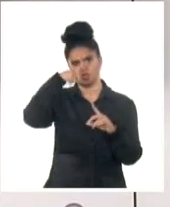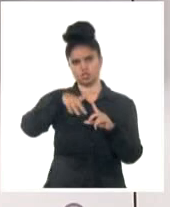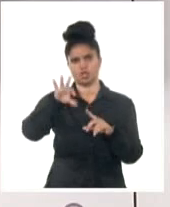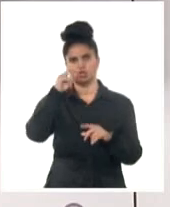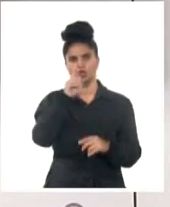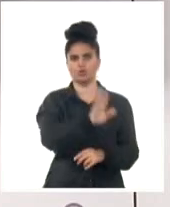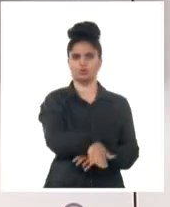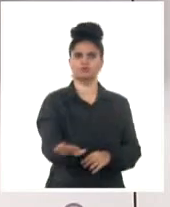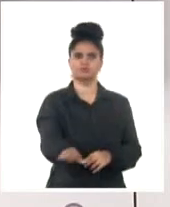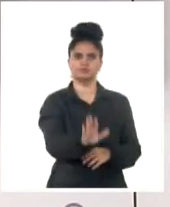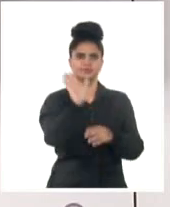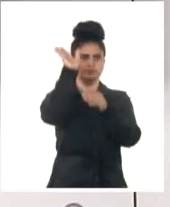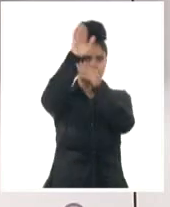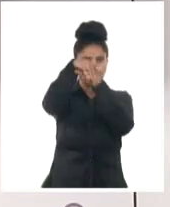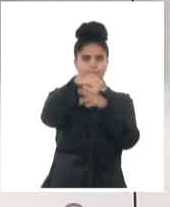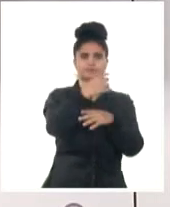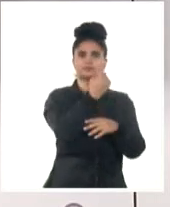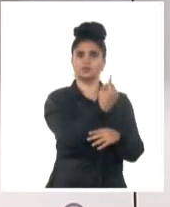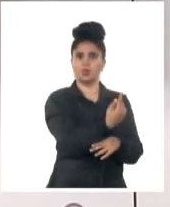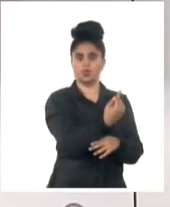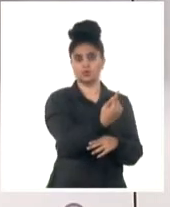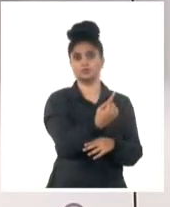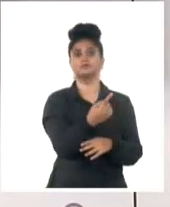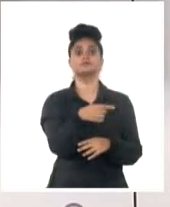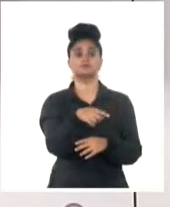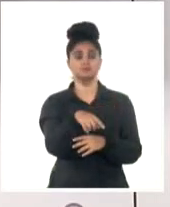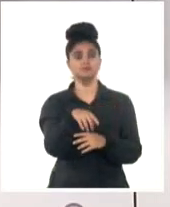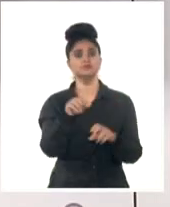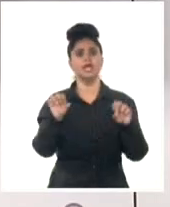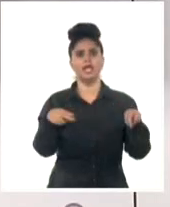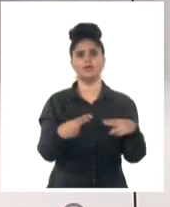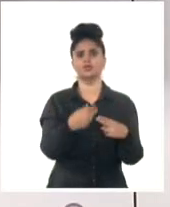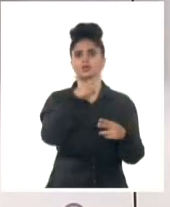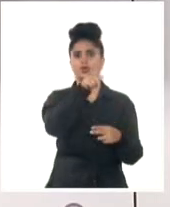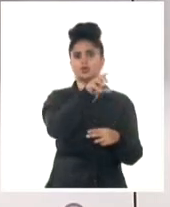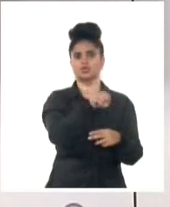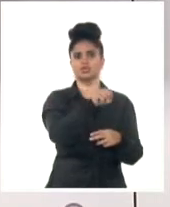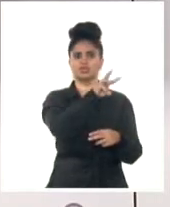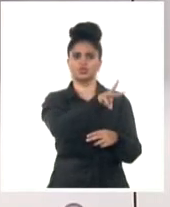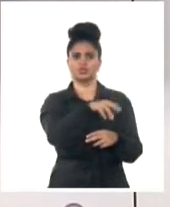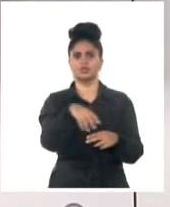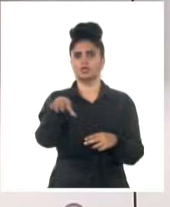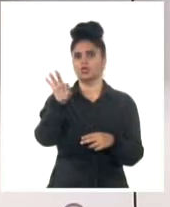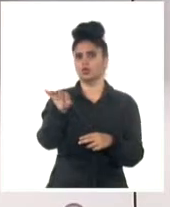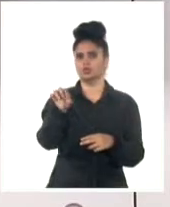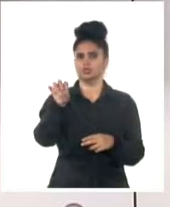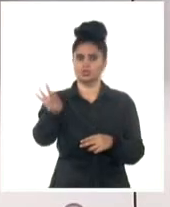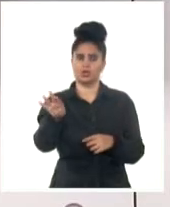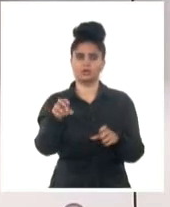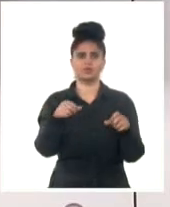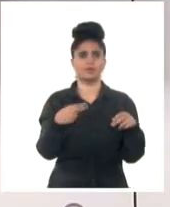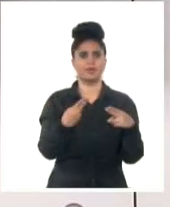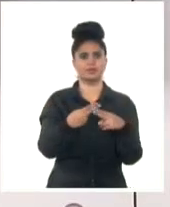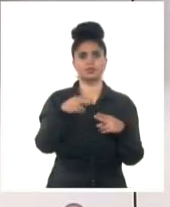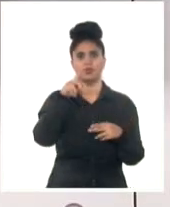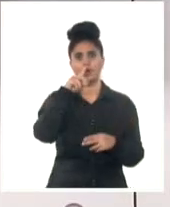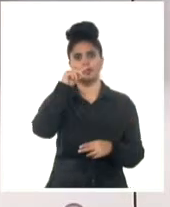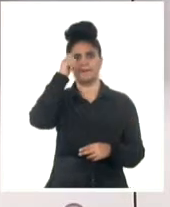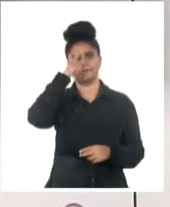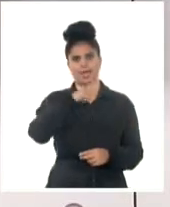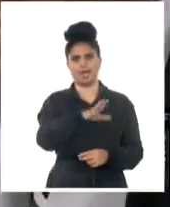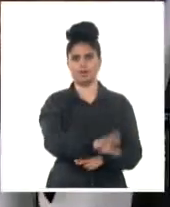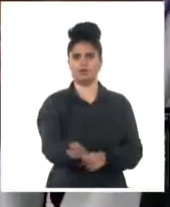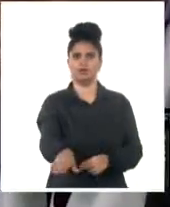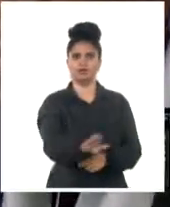este de la NBA al ganar un decisivo séptimo partido 103-84 para avanzar a las finales de la NBA contra los